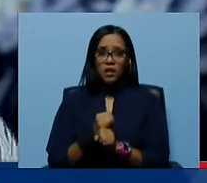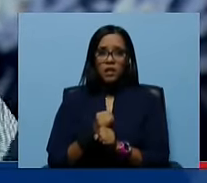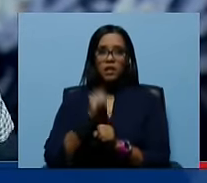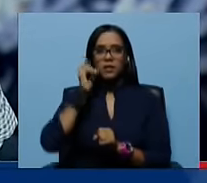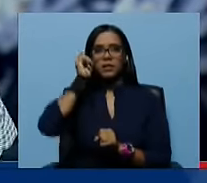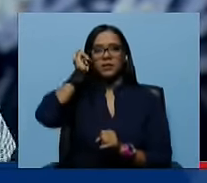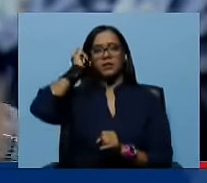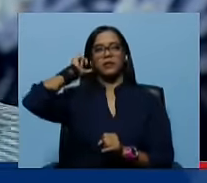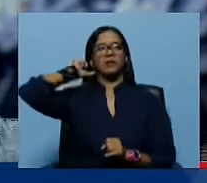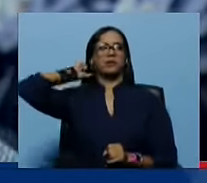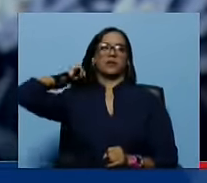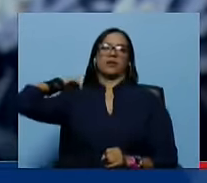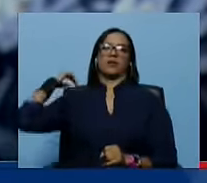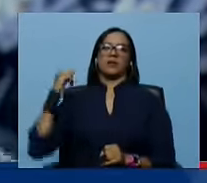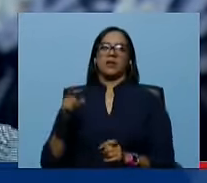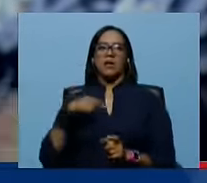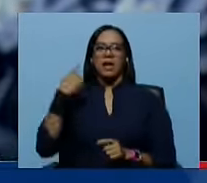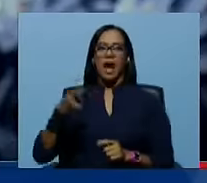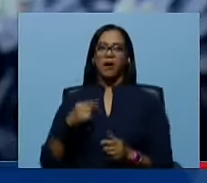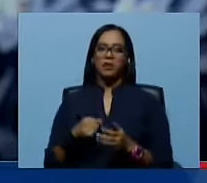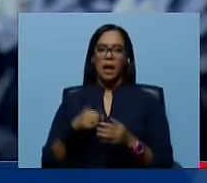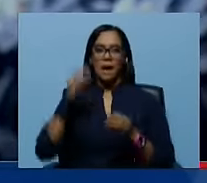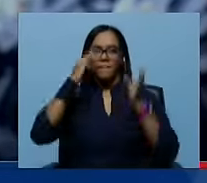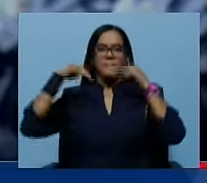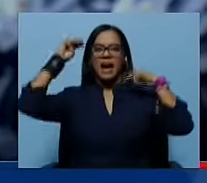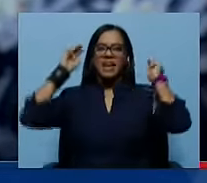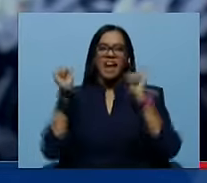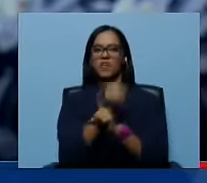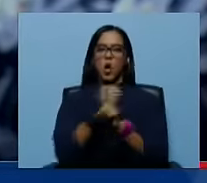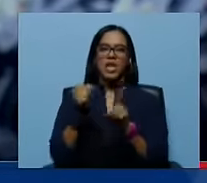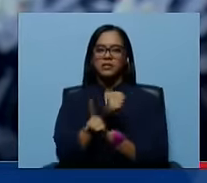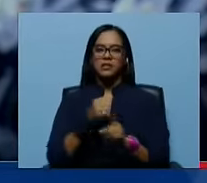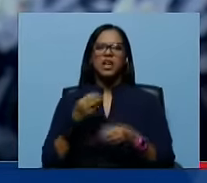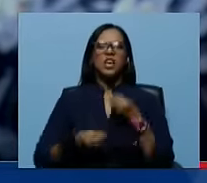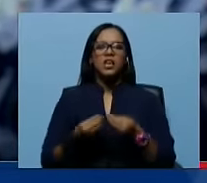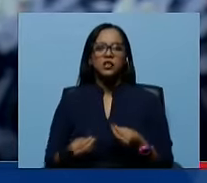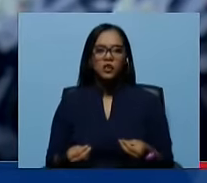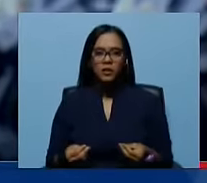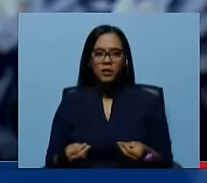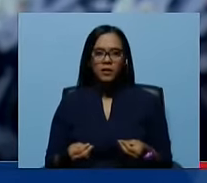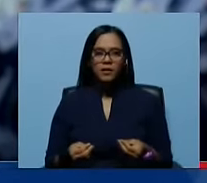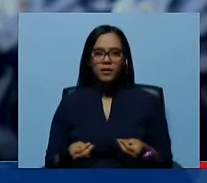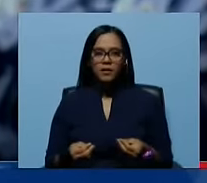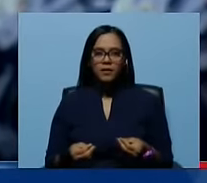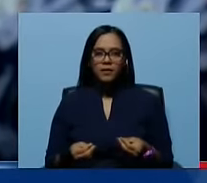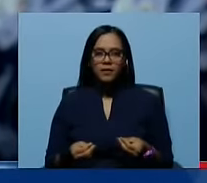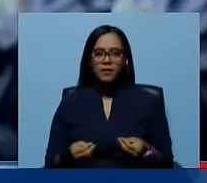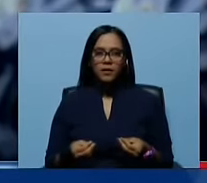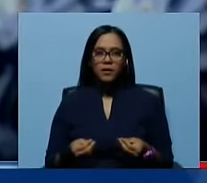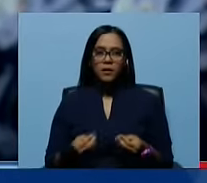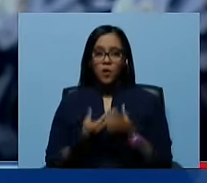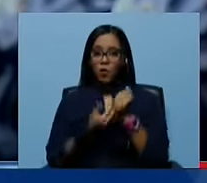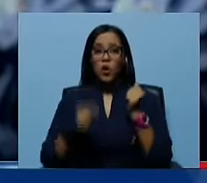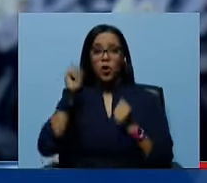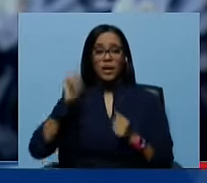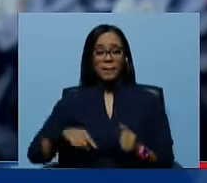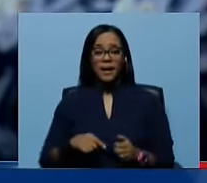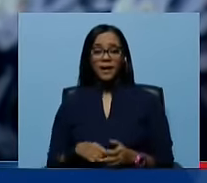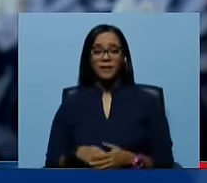Y la otra, la María Violencia Machado, ¿qué hizo? ¿Huyó también?